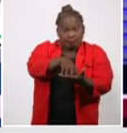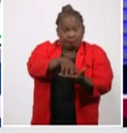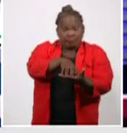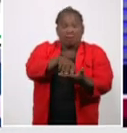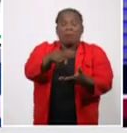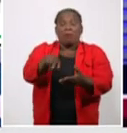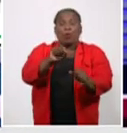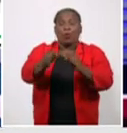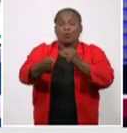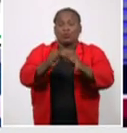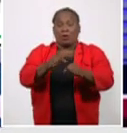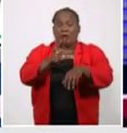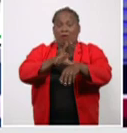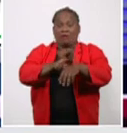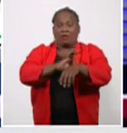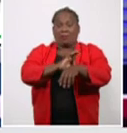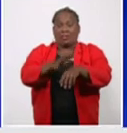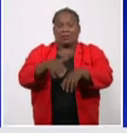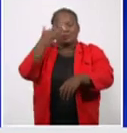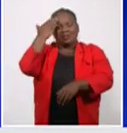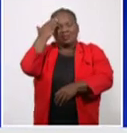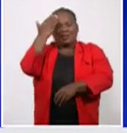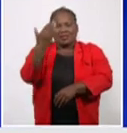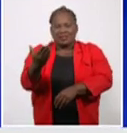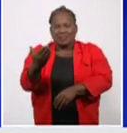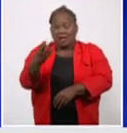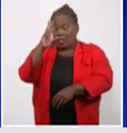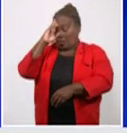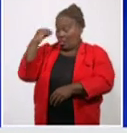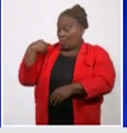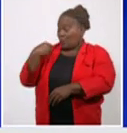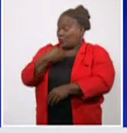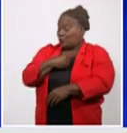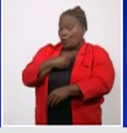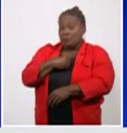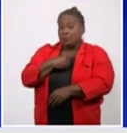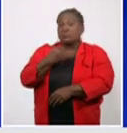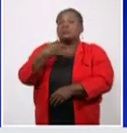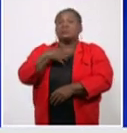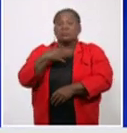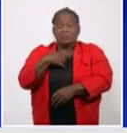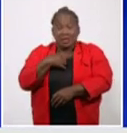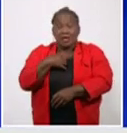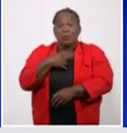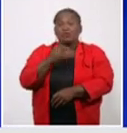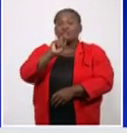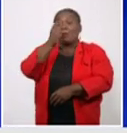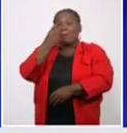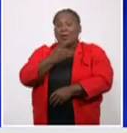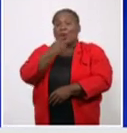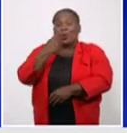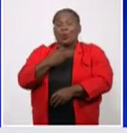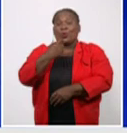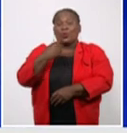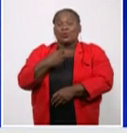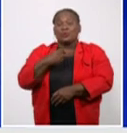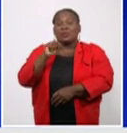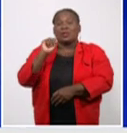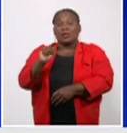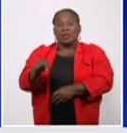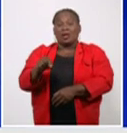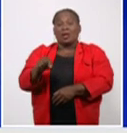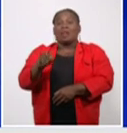de la pandemia. Las gracias reiteradas. Doctor, tenemos algunas preguntas y esta vez del medio